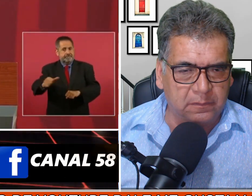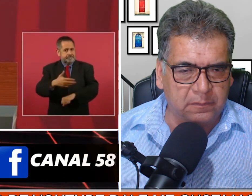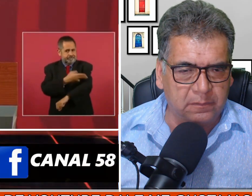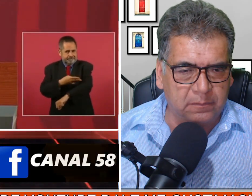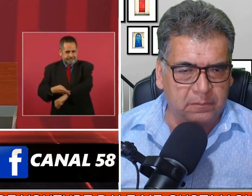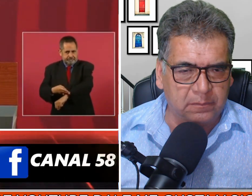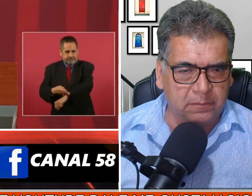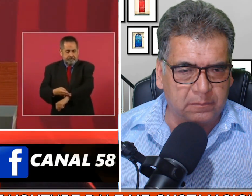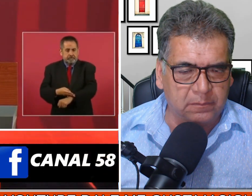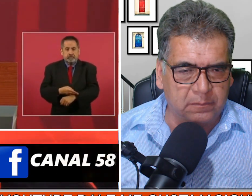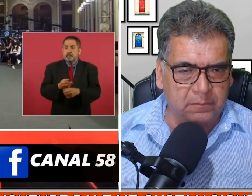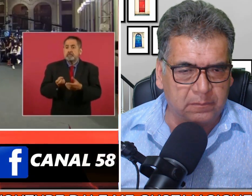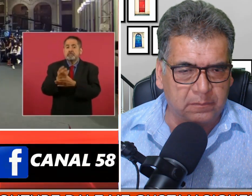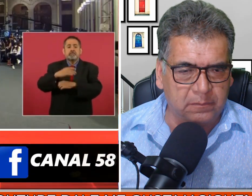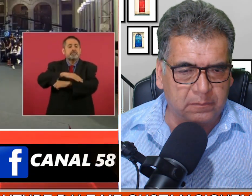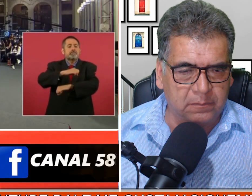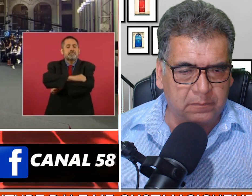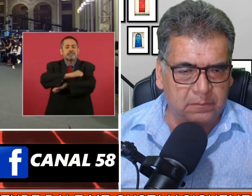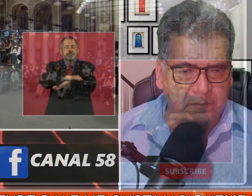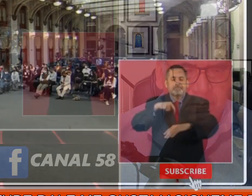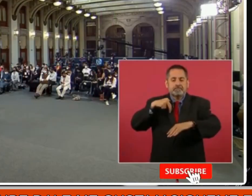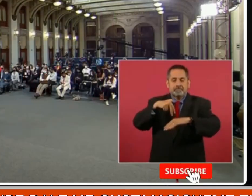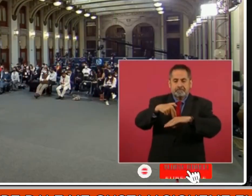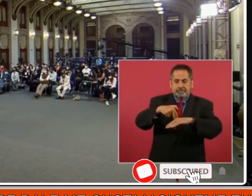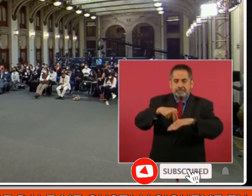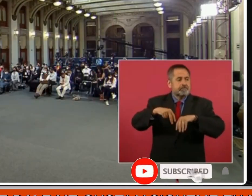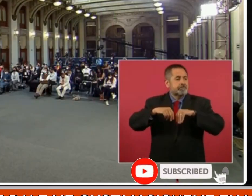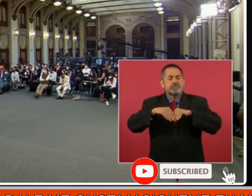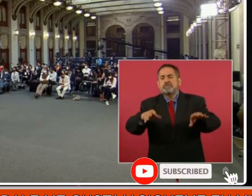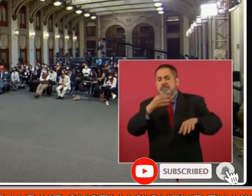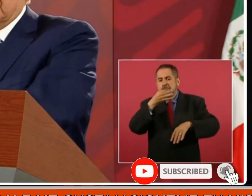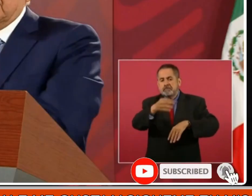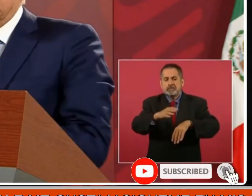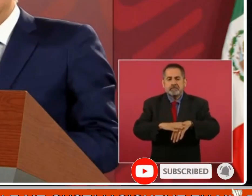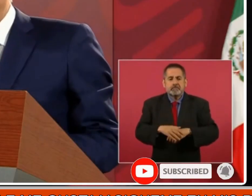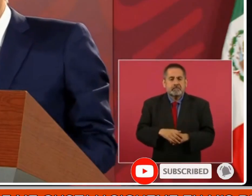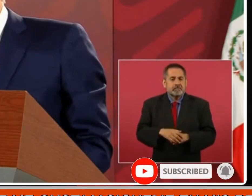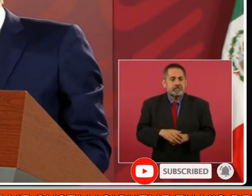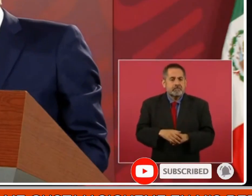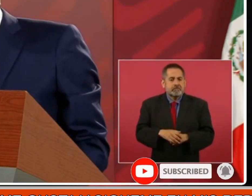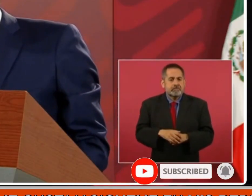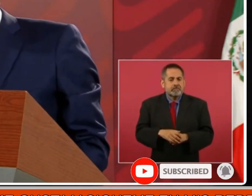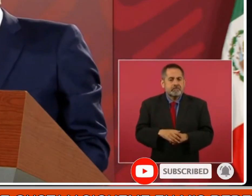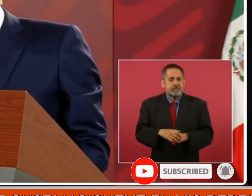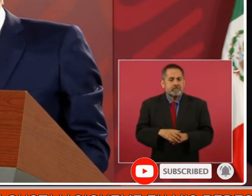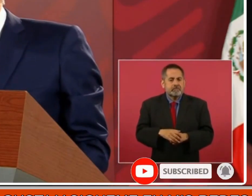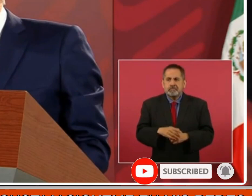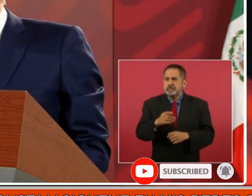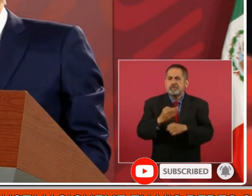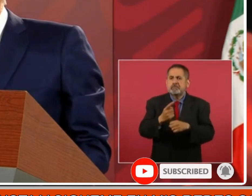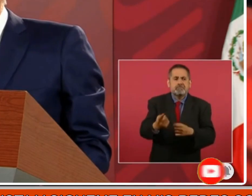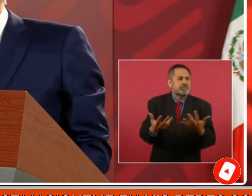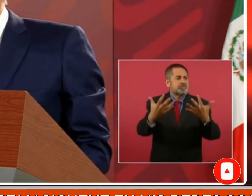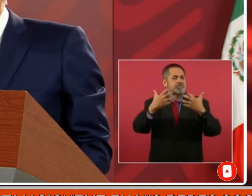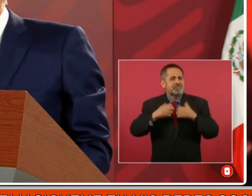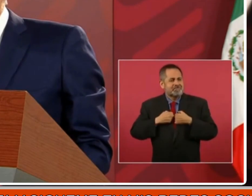él sale al balcón a decir me están deteniendo